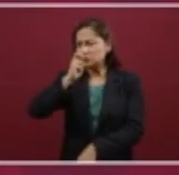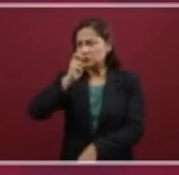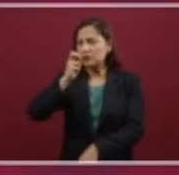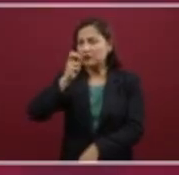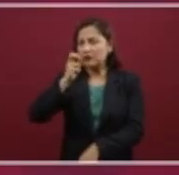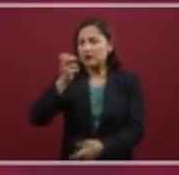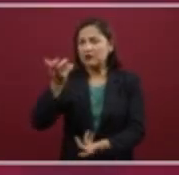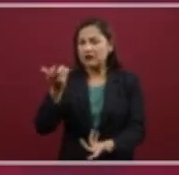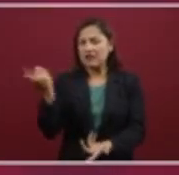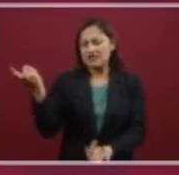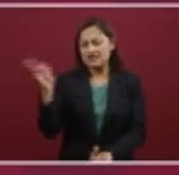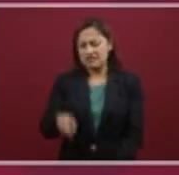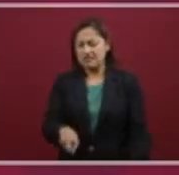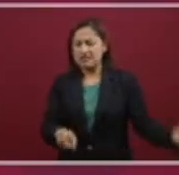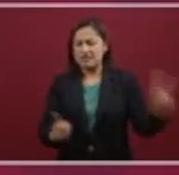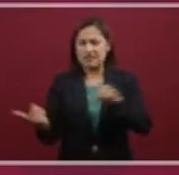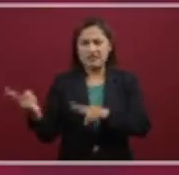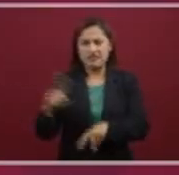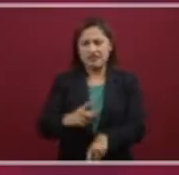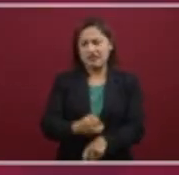de la dictadura,